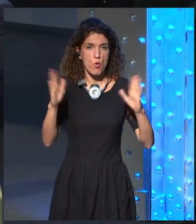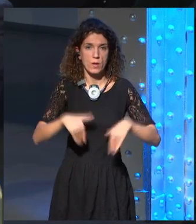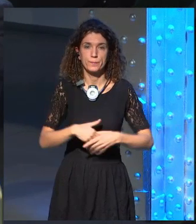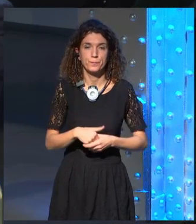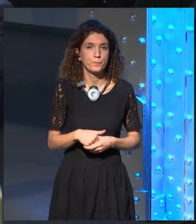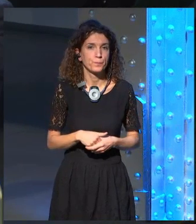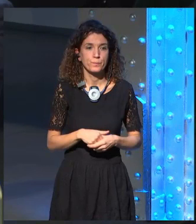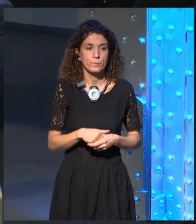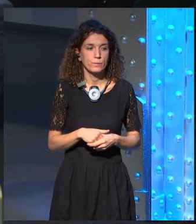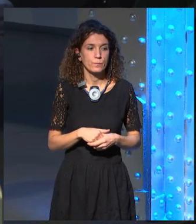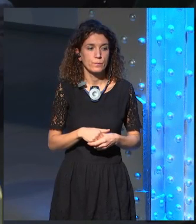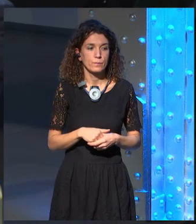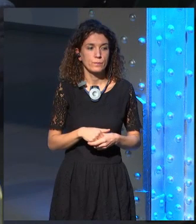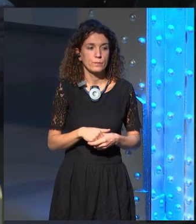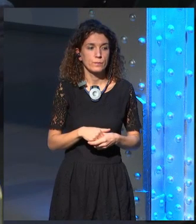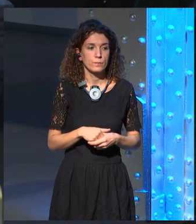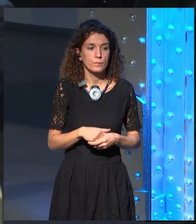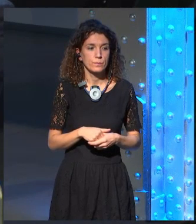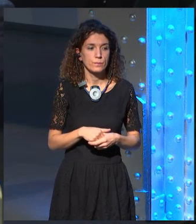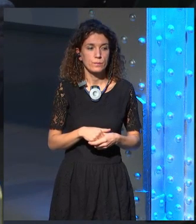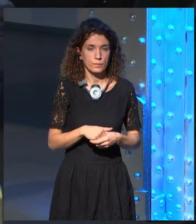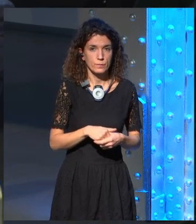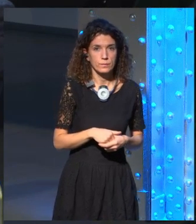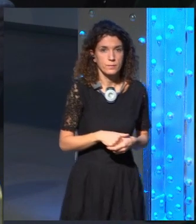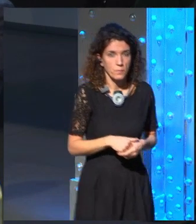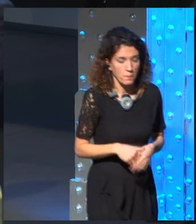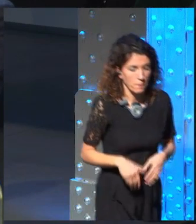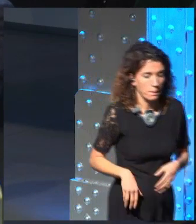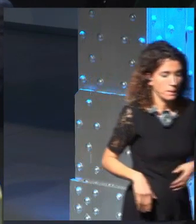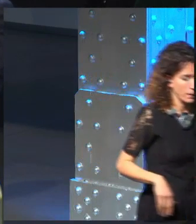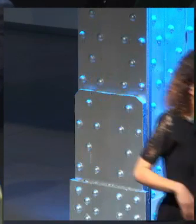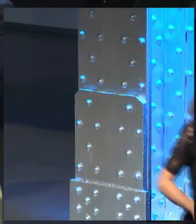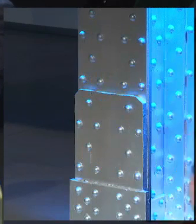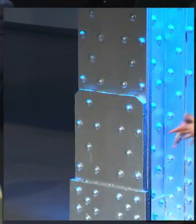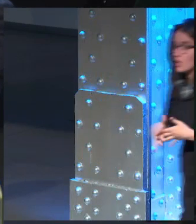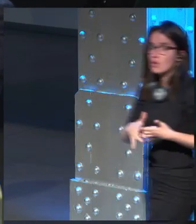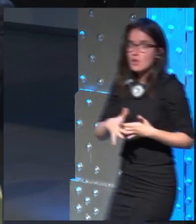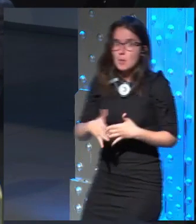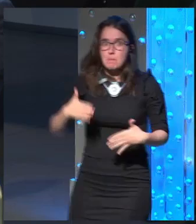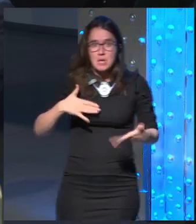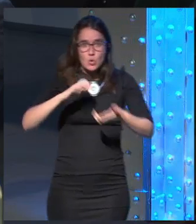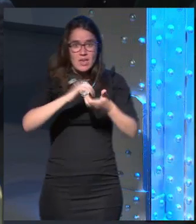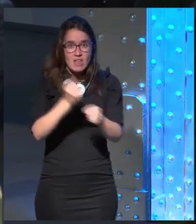y mataron a 6 personas en Arizona, incluida a una niña de 10 años.